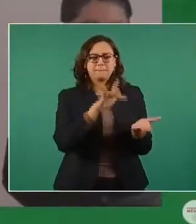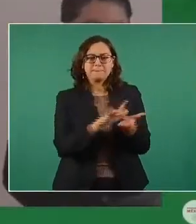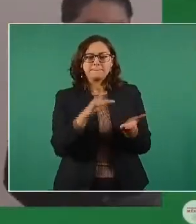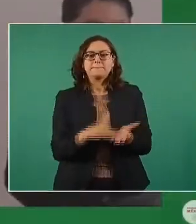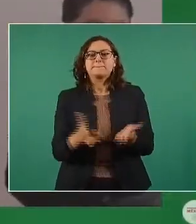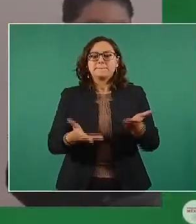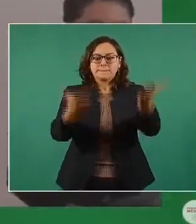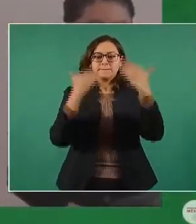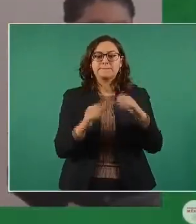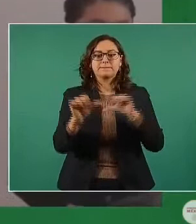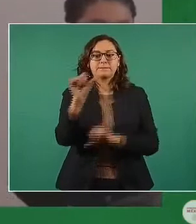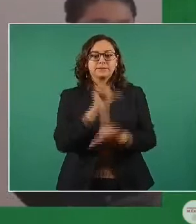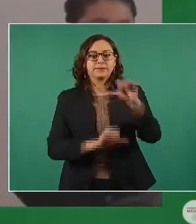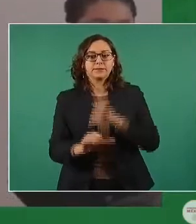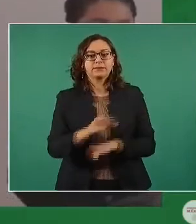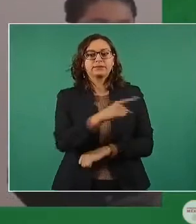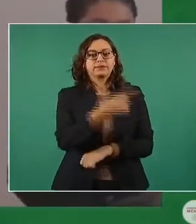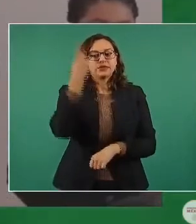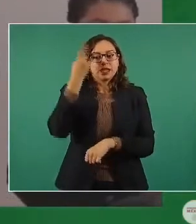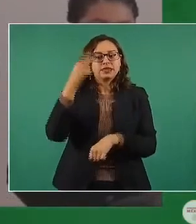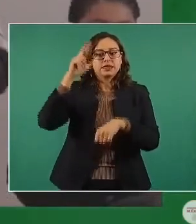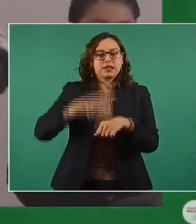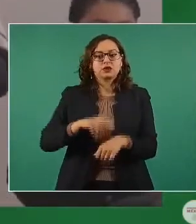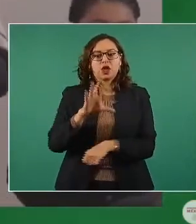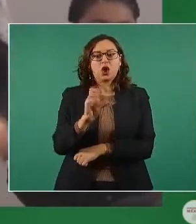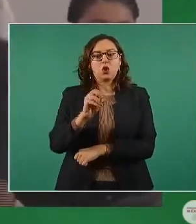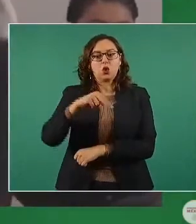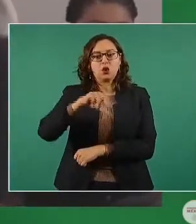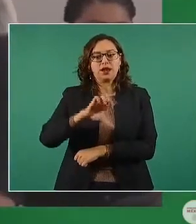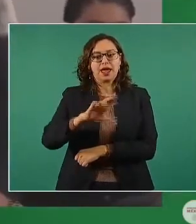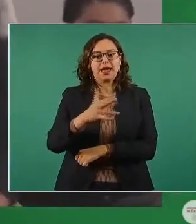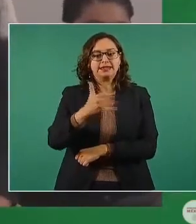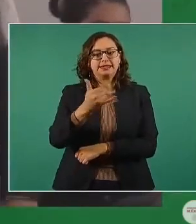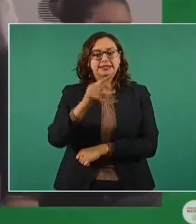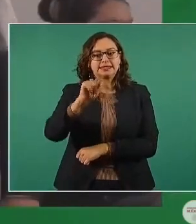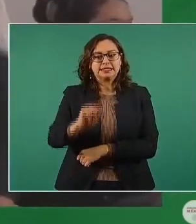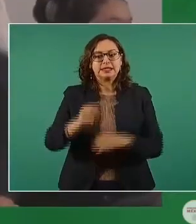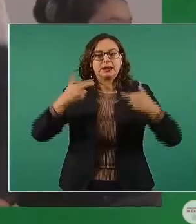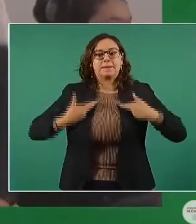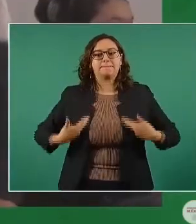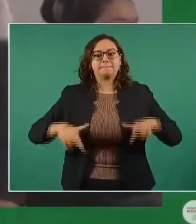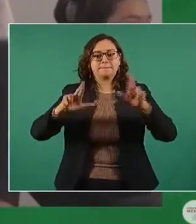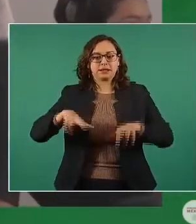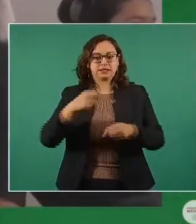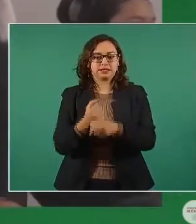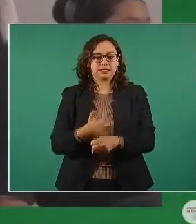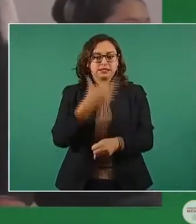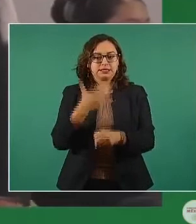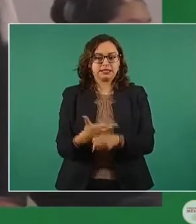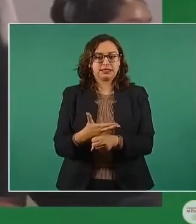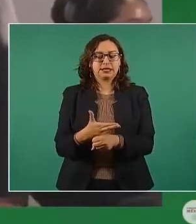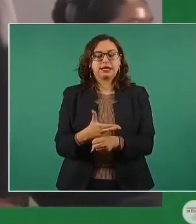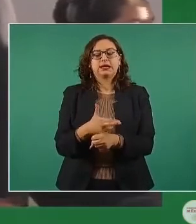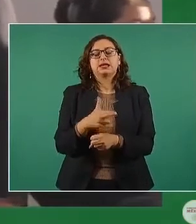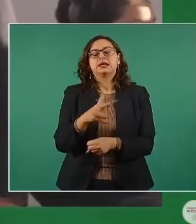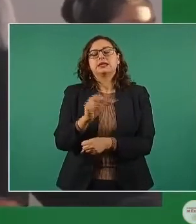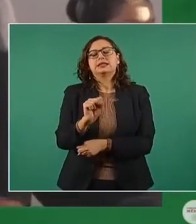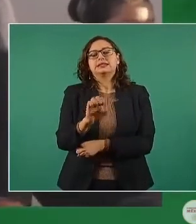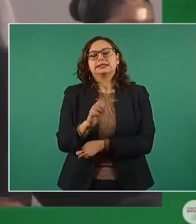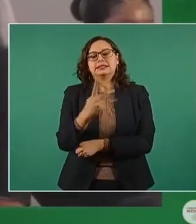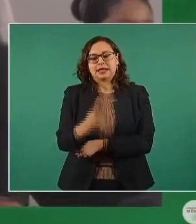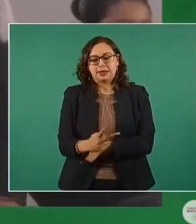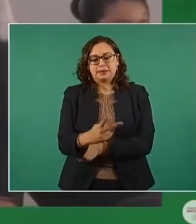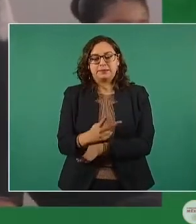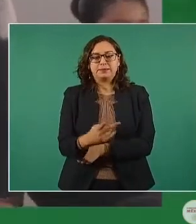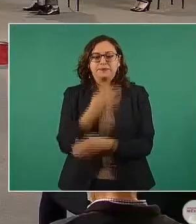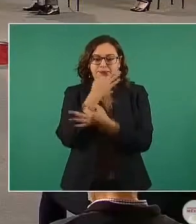el uso de la voz a nuestra directora del CONACYT, que hoy está aquí en representación de la Secretaría de Educación, para que también le mande un mensaje.